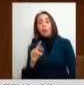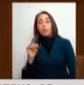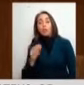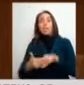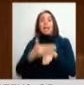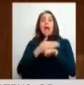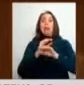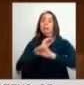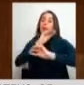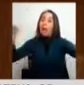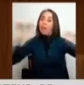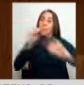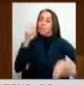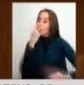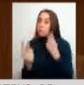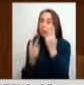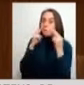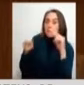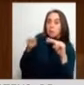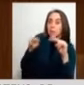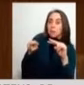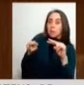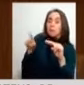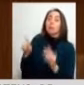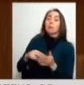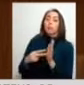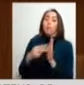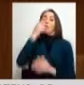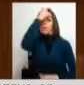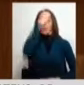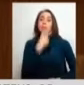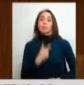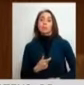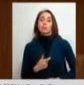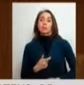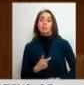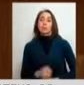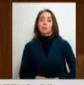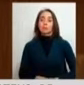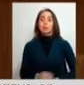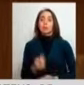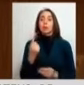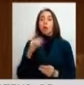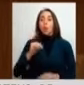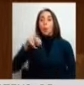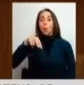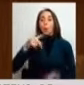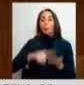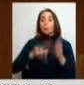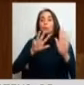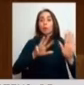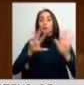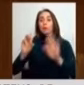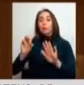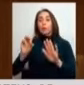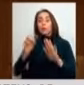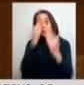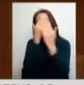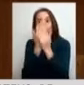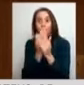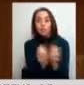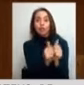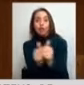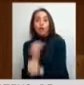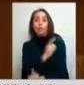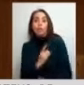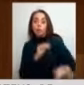significando le costos personales en julio de 1990 se enfrentó a algunos de sus colegas haciendo notar una